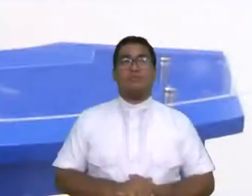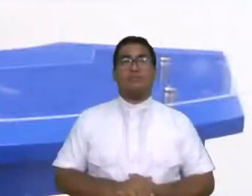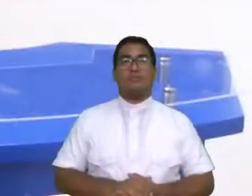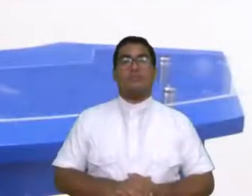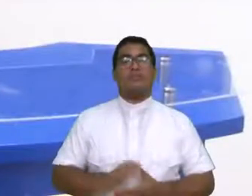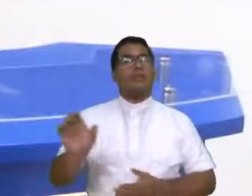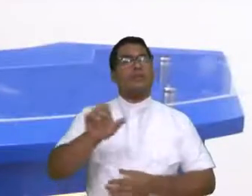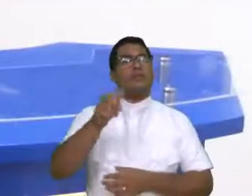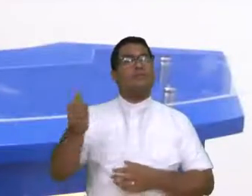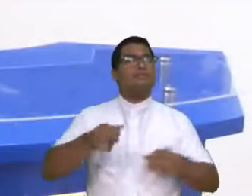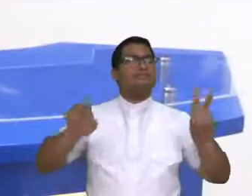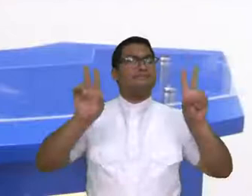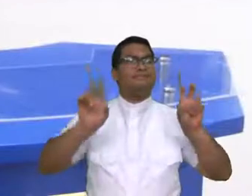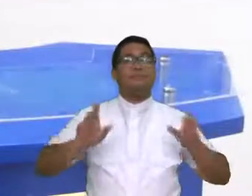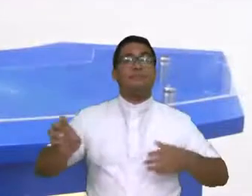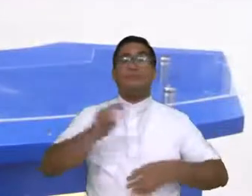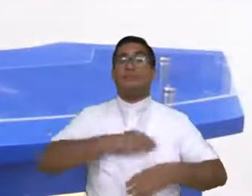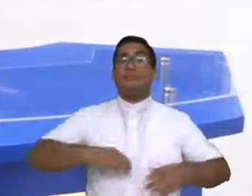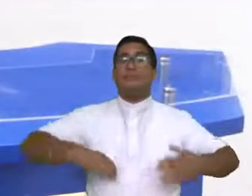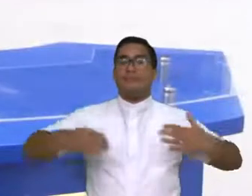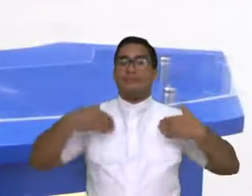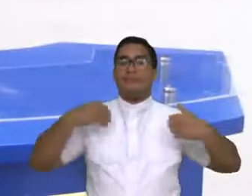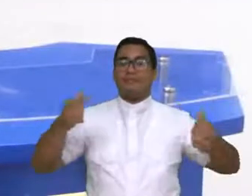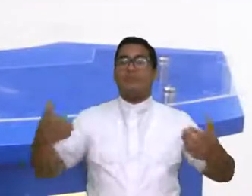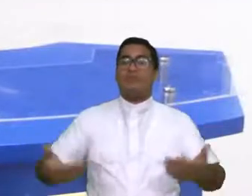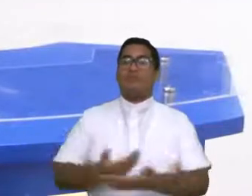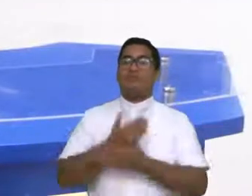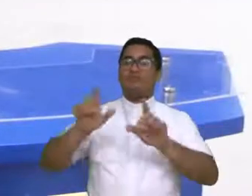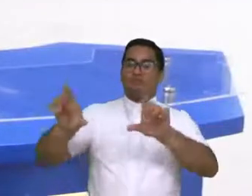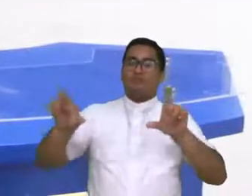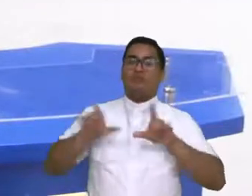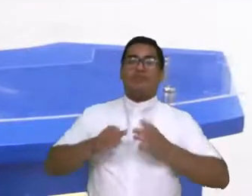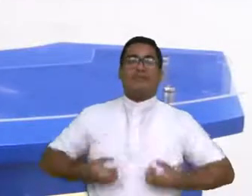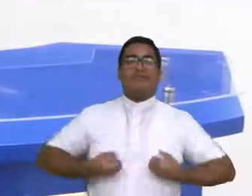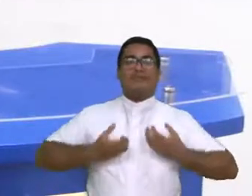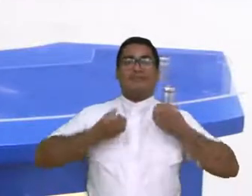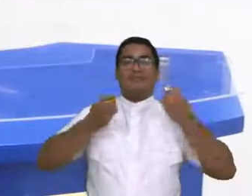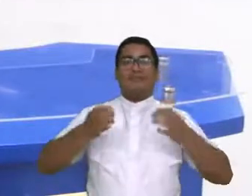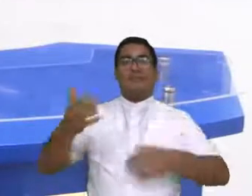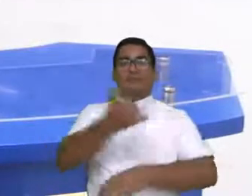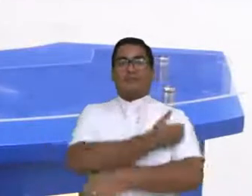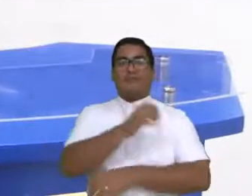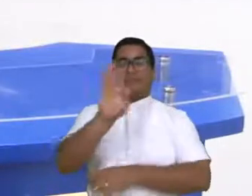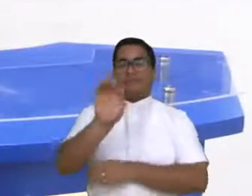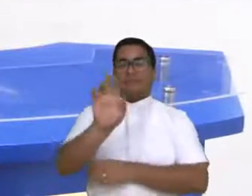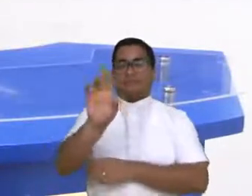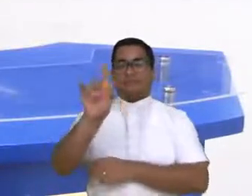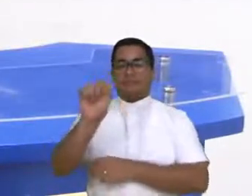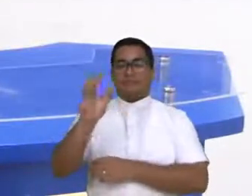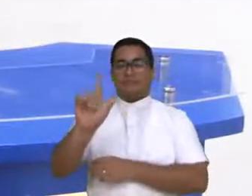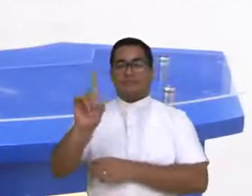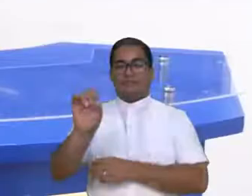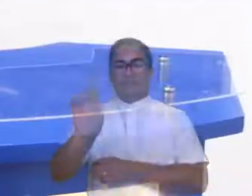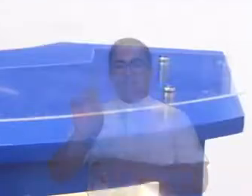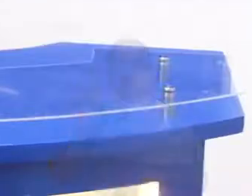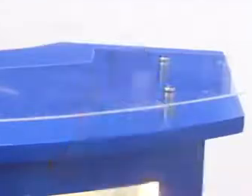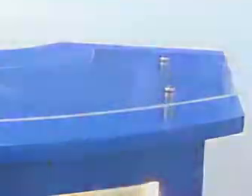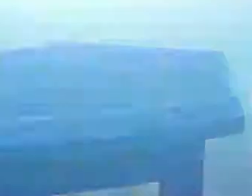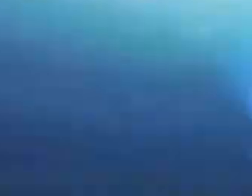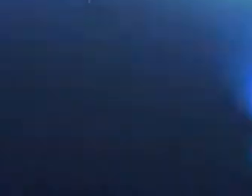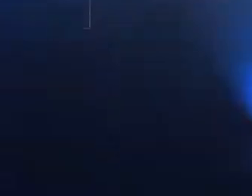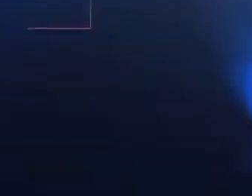Por otra parte, el MINSA reinaugura la sala de oncología del Hospital Berta Calderón. Vanessa Paz nos continúa informando.